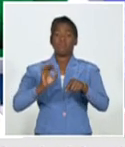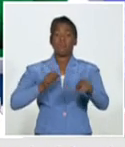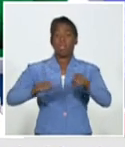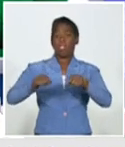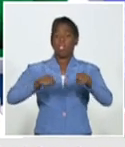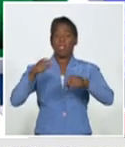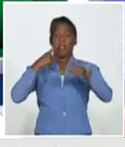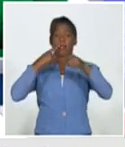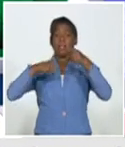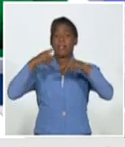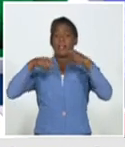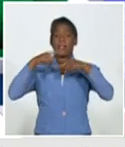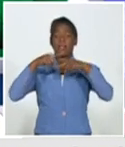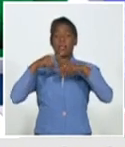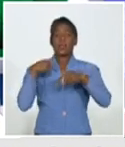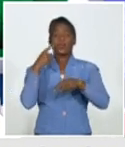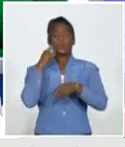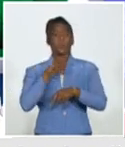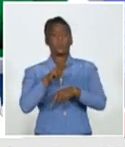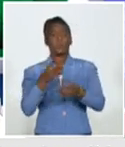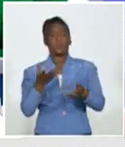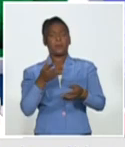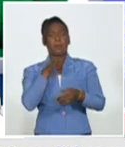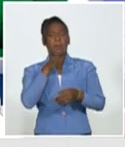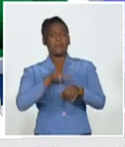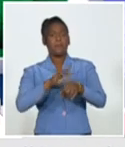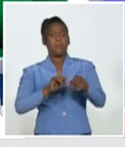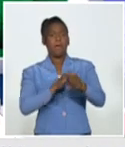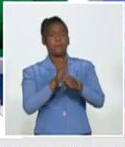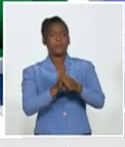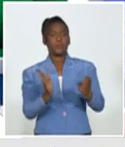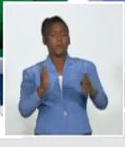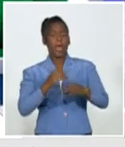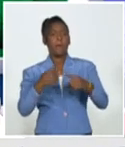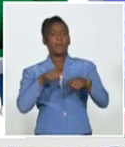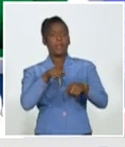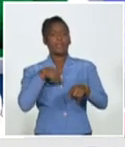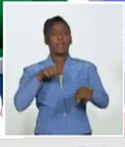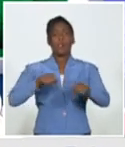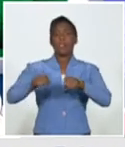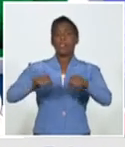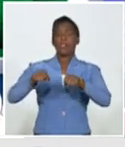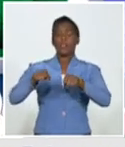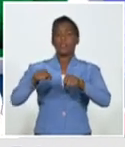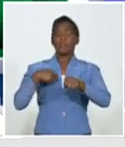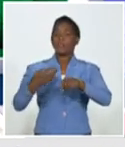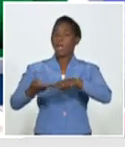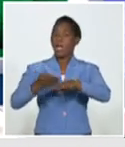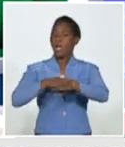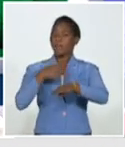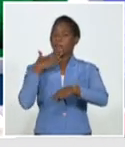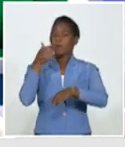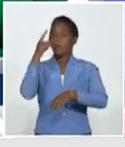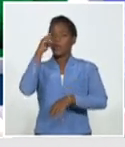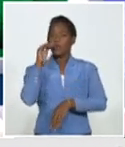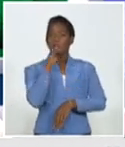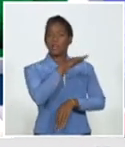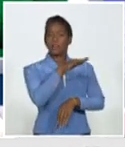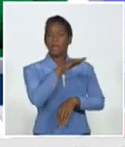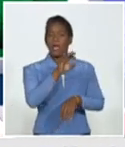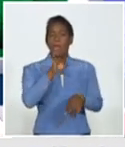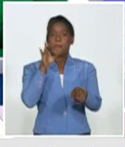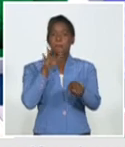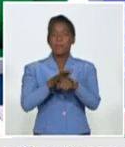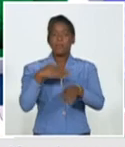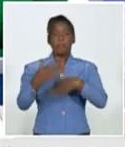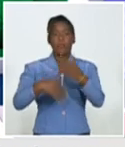se interpretó como un cuadro neurológico, se ingresó, después comenzó con síntomas